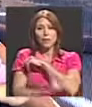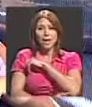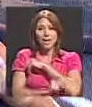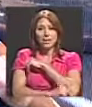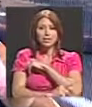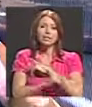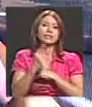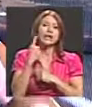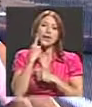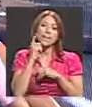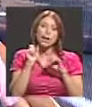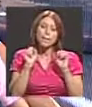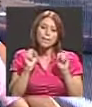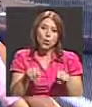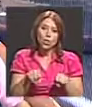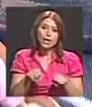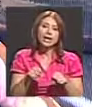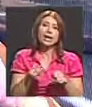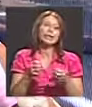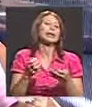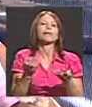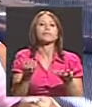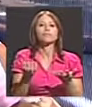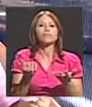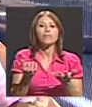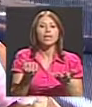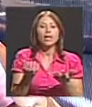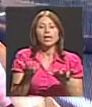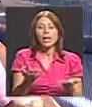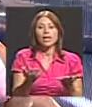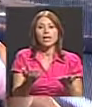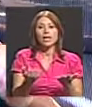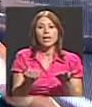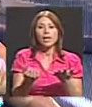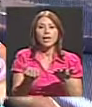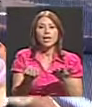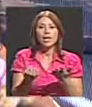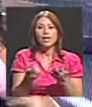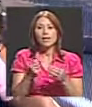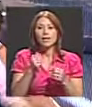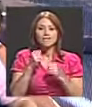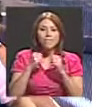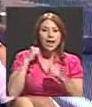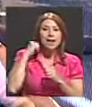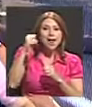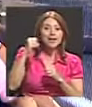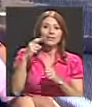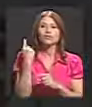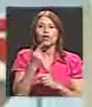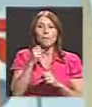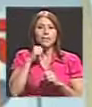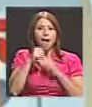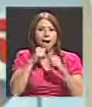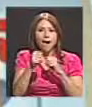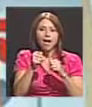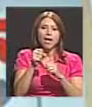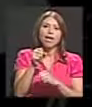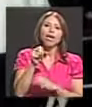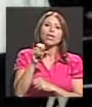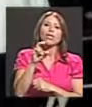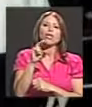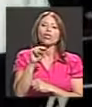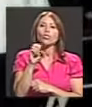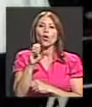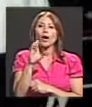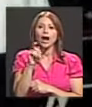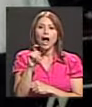país para poder ganar no gana por por otra manera si no es por nocaut pero eso iba